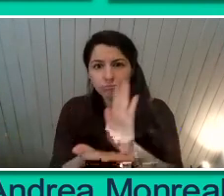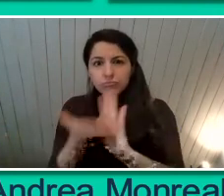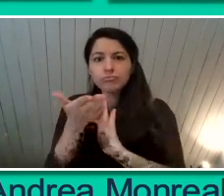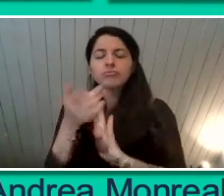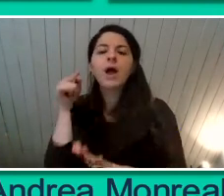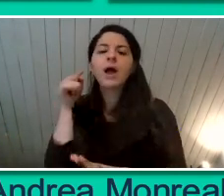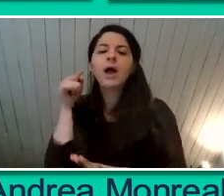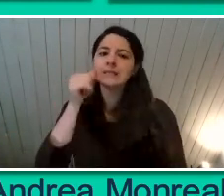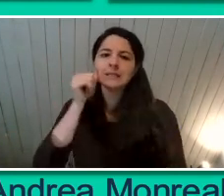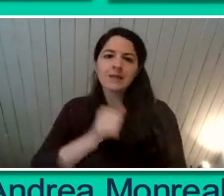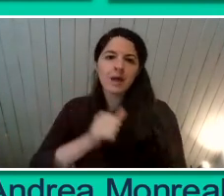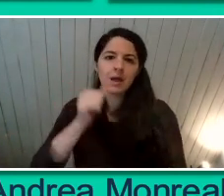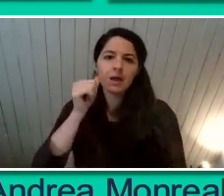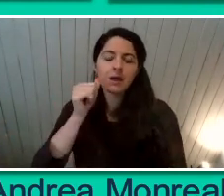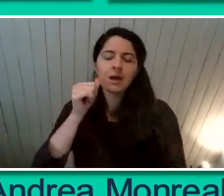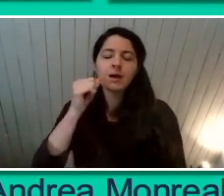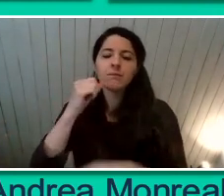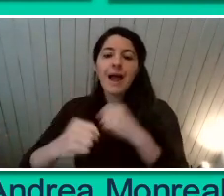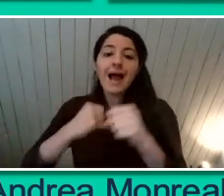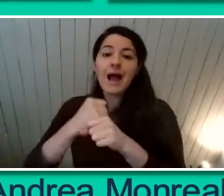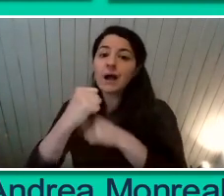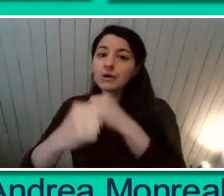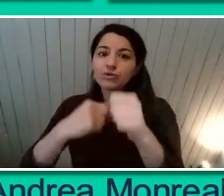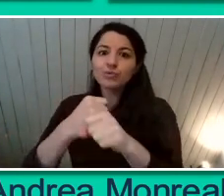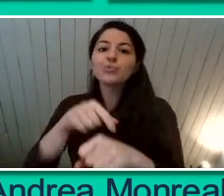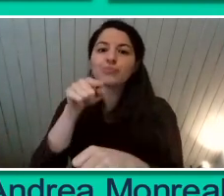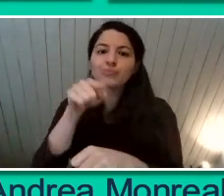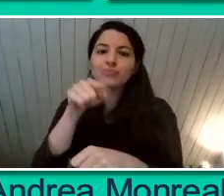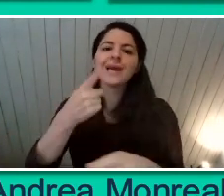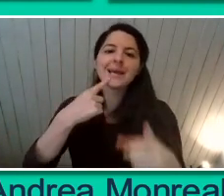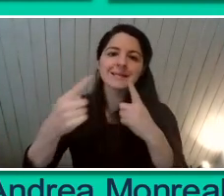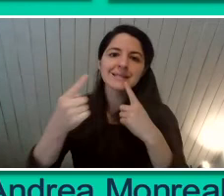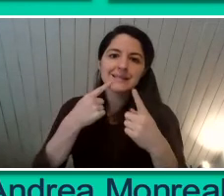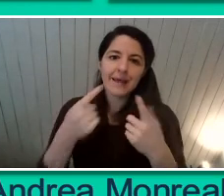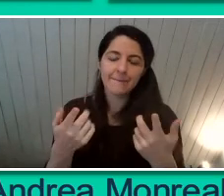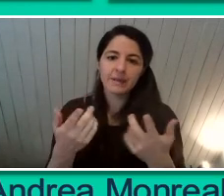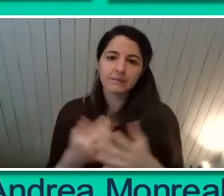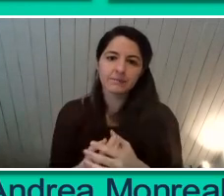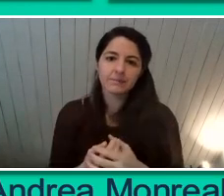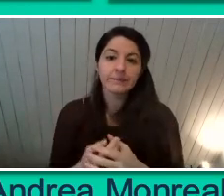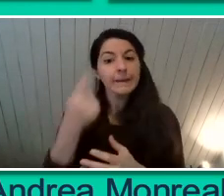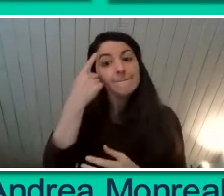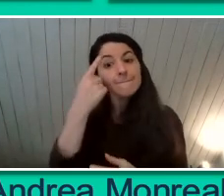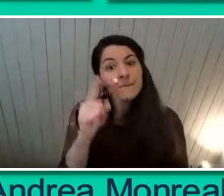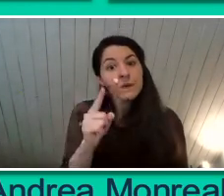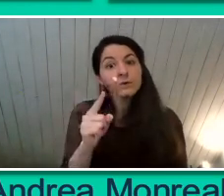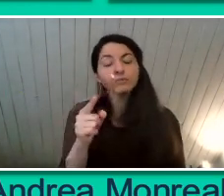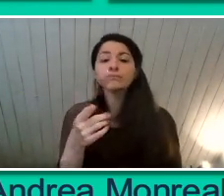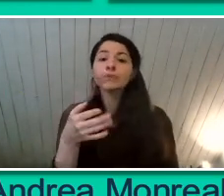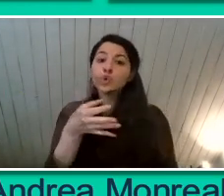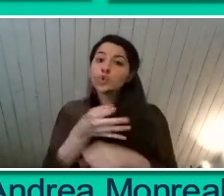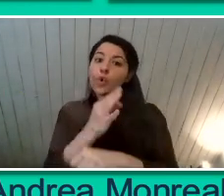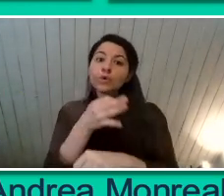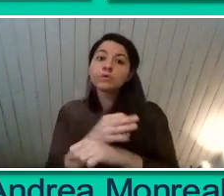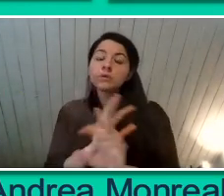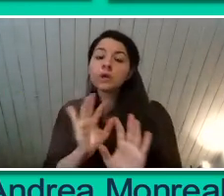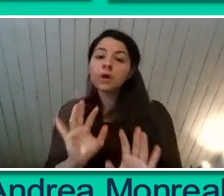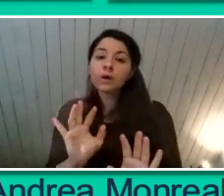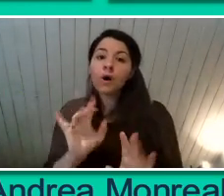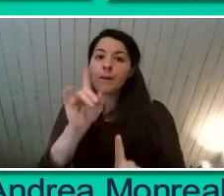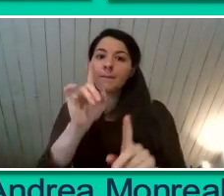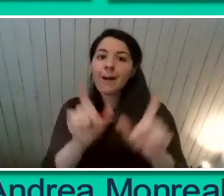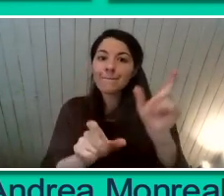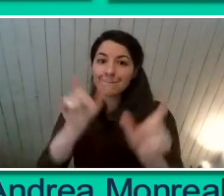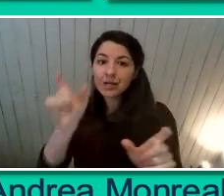antígeno prostático específico, el examen de la sangre. Pero esto se recomienda para personas que tienen mayor